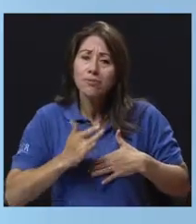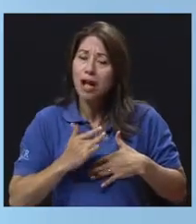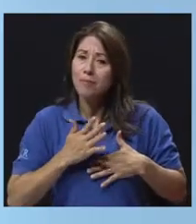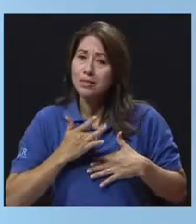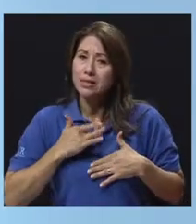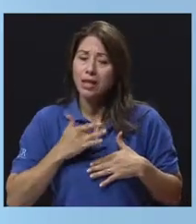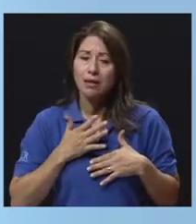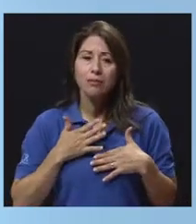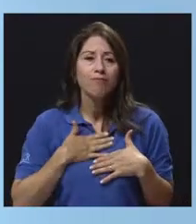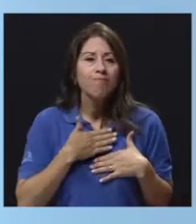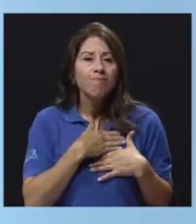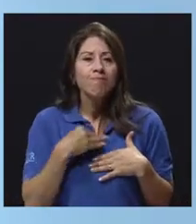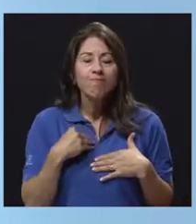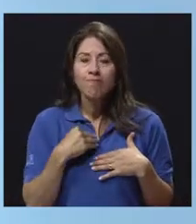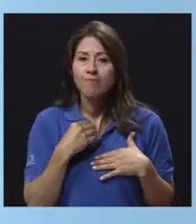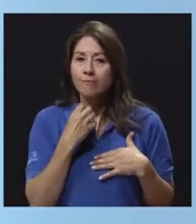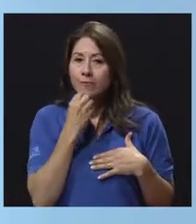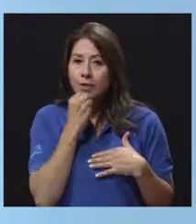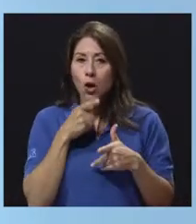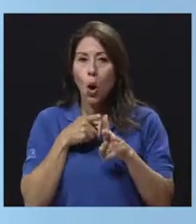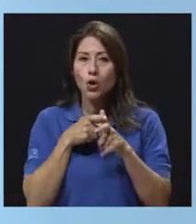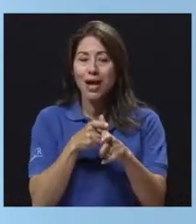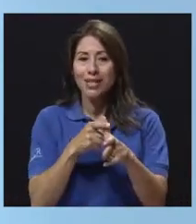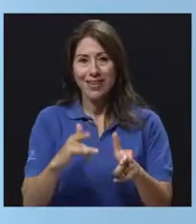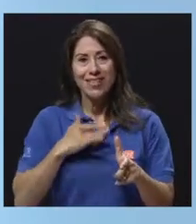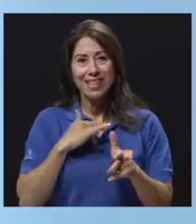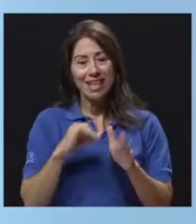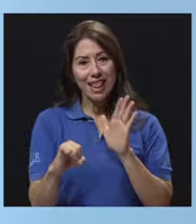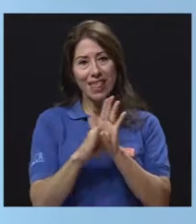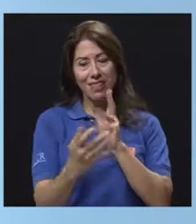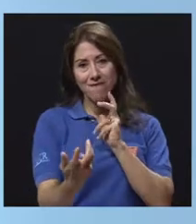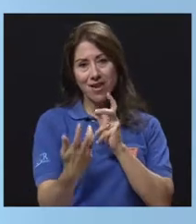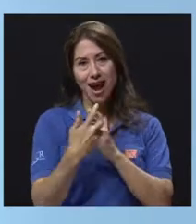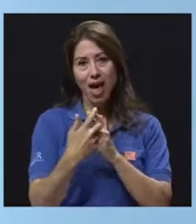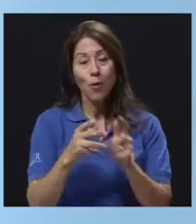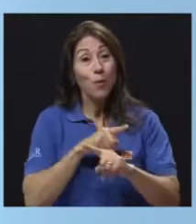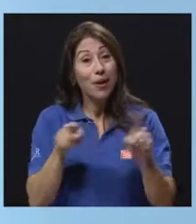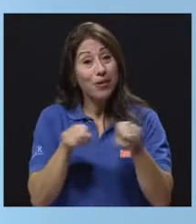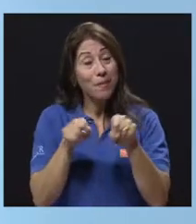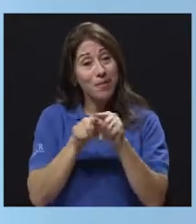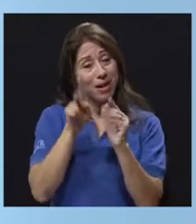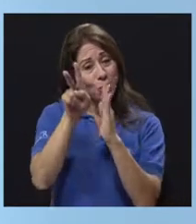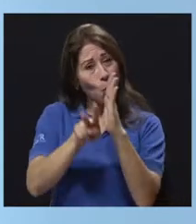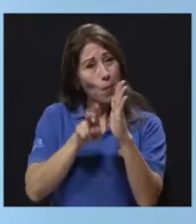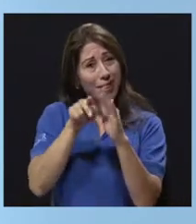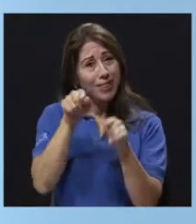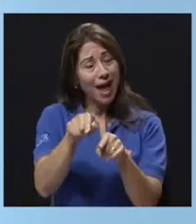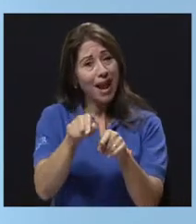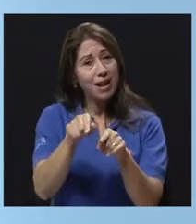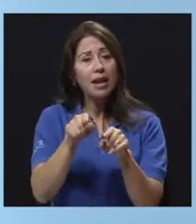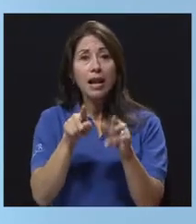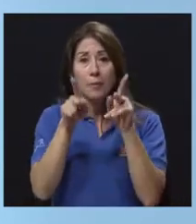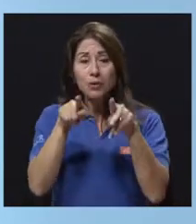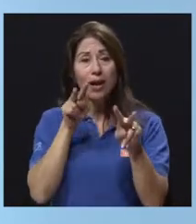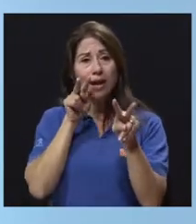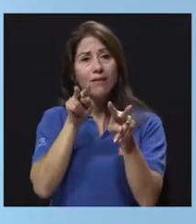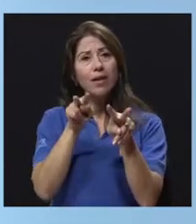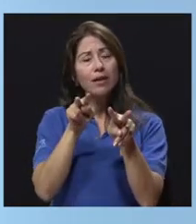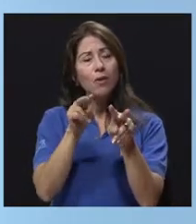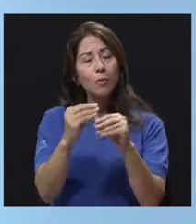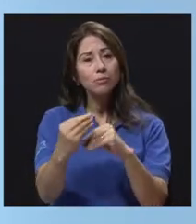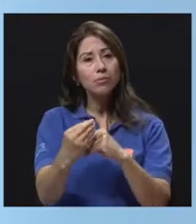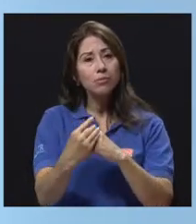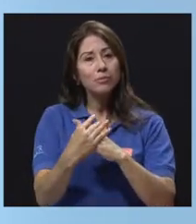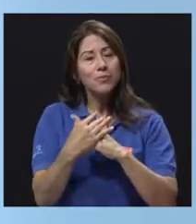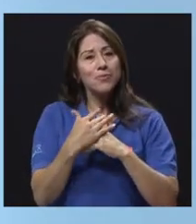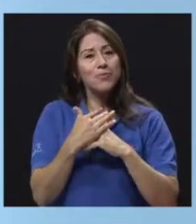muy identificado, obviamente. Pero es un documental que también creo que toca ciertas fibras de lo que nosotros